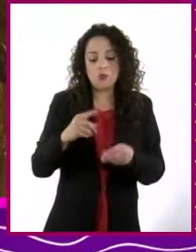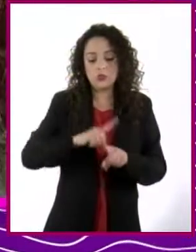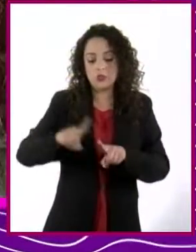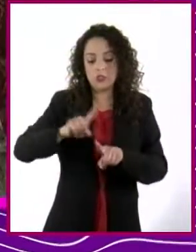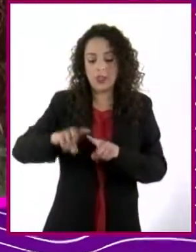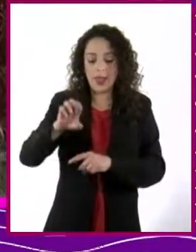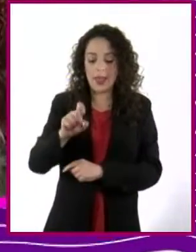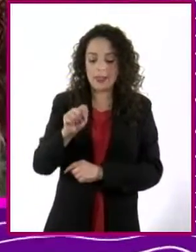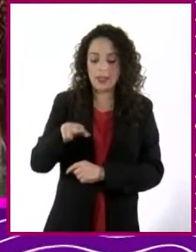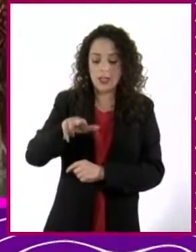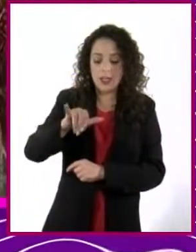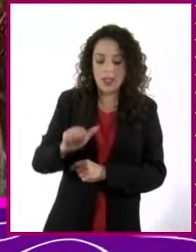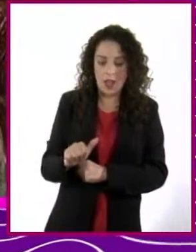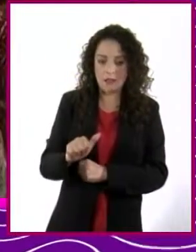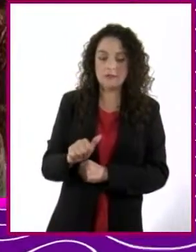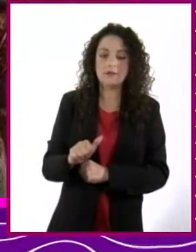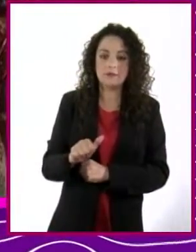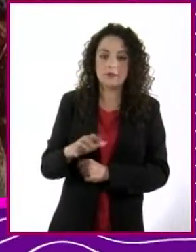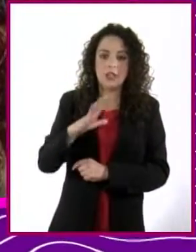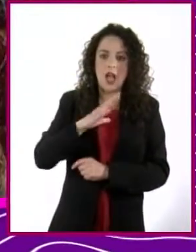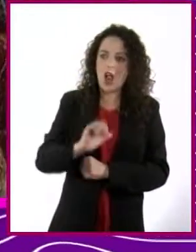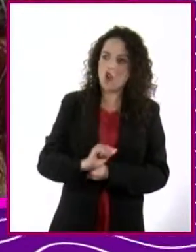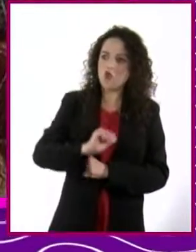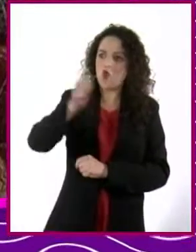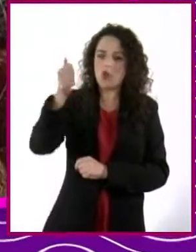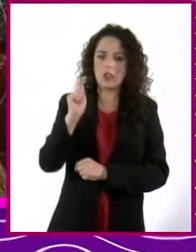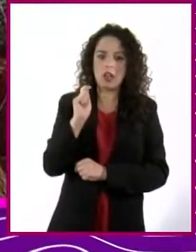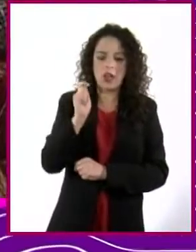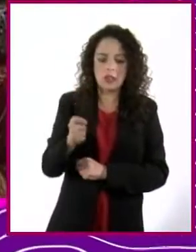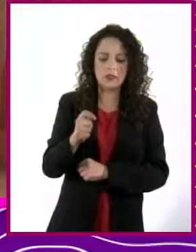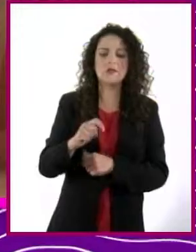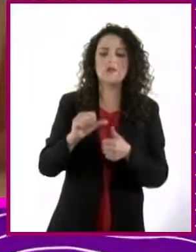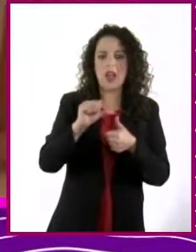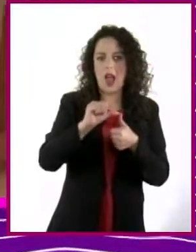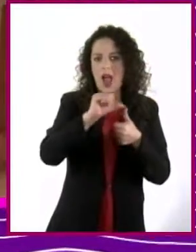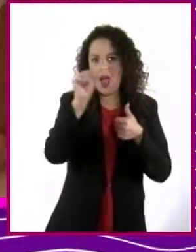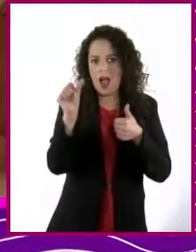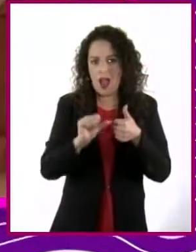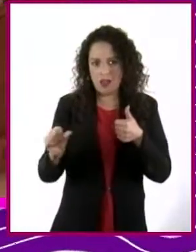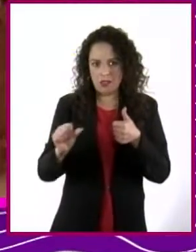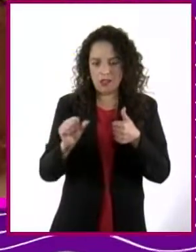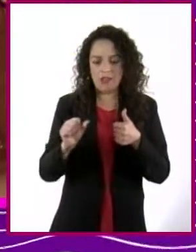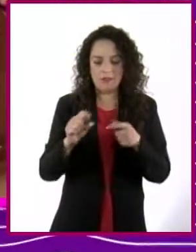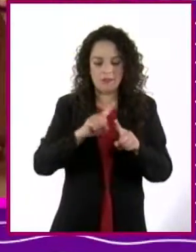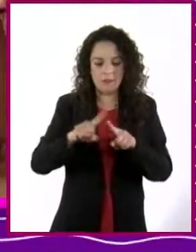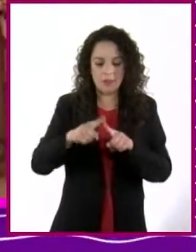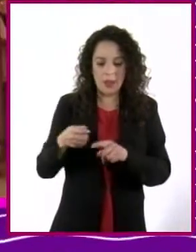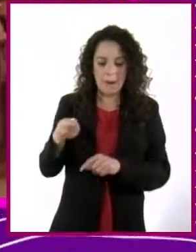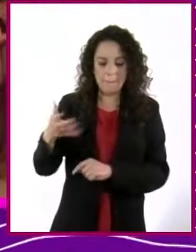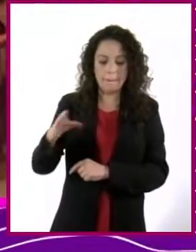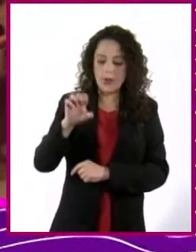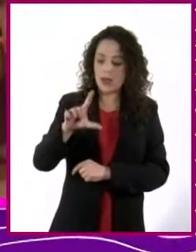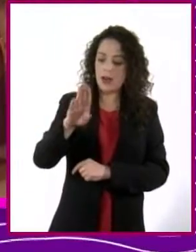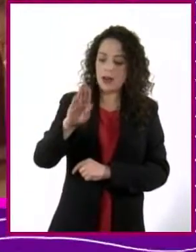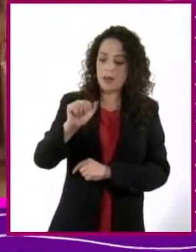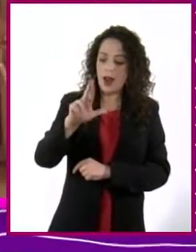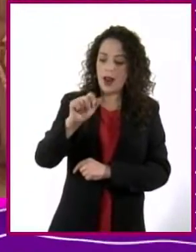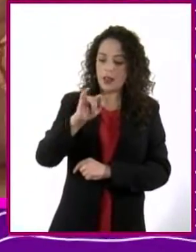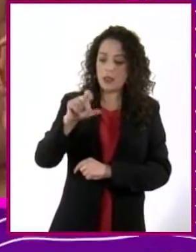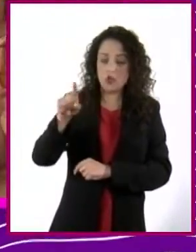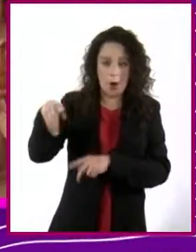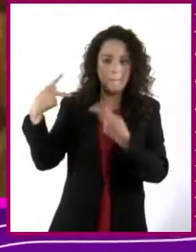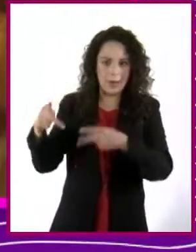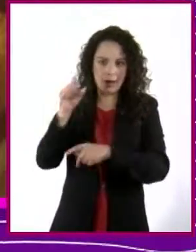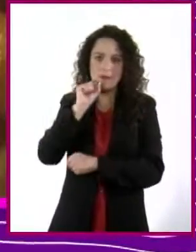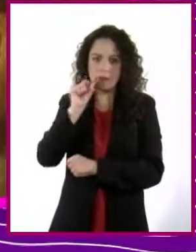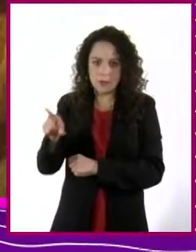etnias. Había otro mercado de manufacturas artesanales, también conocido como el Baratillo, donde